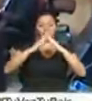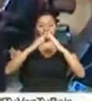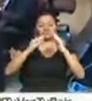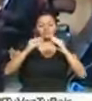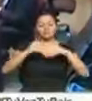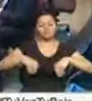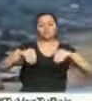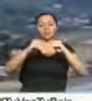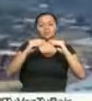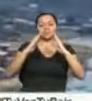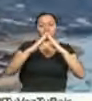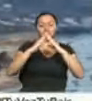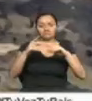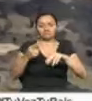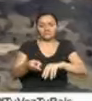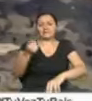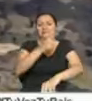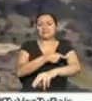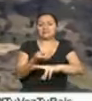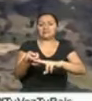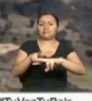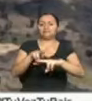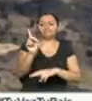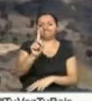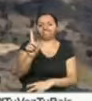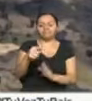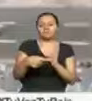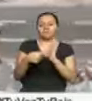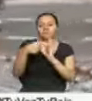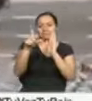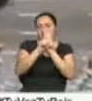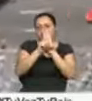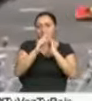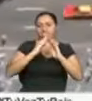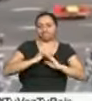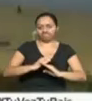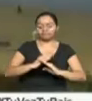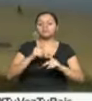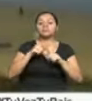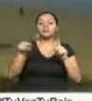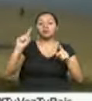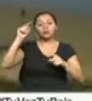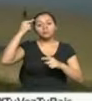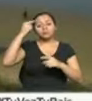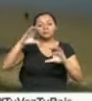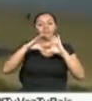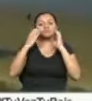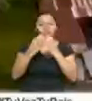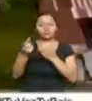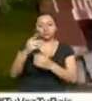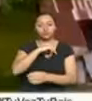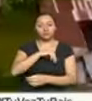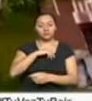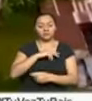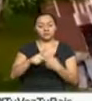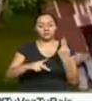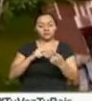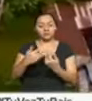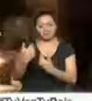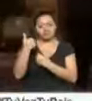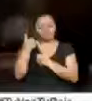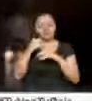especulación sobre el valor de las tierras y fijación de tributos. Esto luego de que la Comisión de Gobiernos Autónomos aprobara el informe con 7